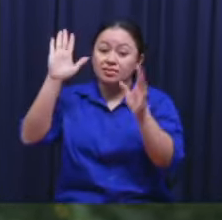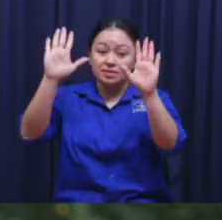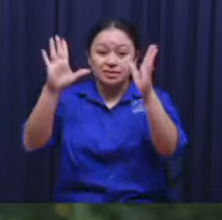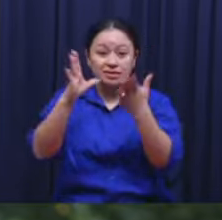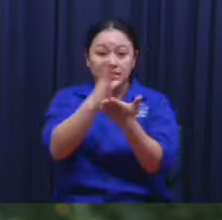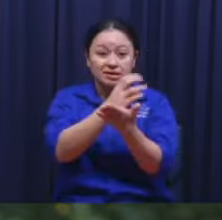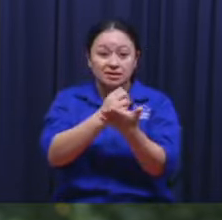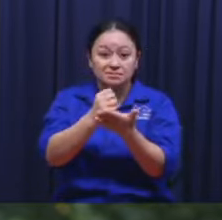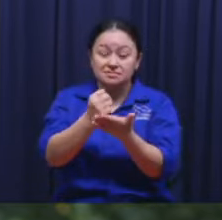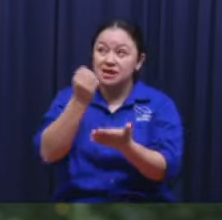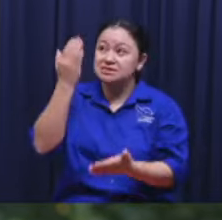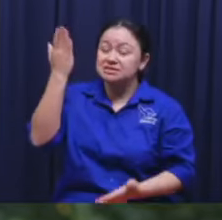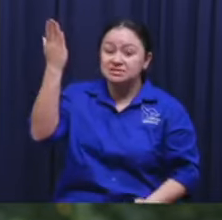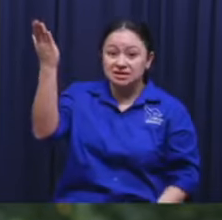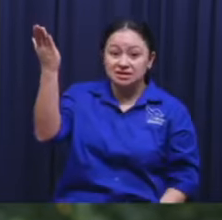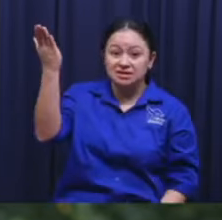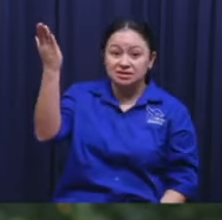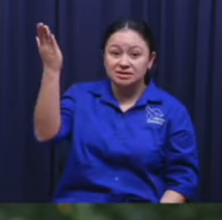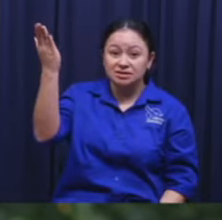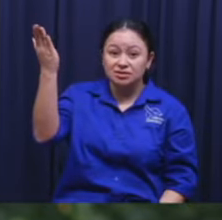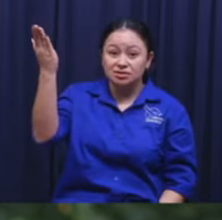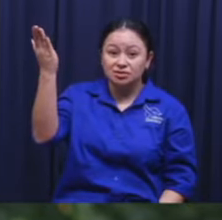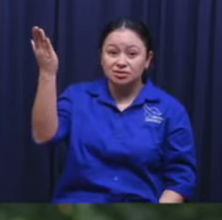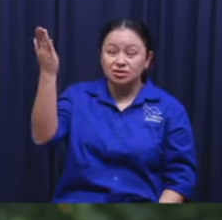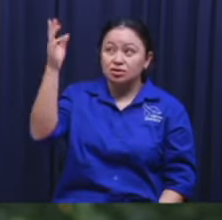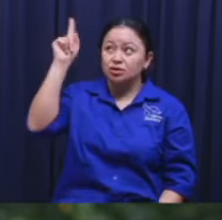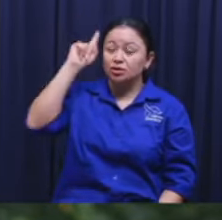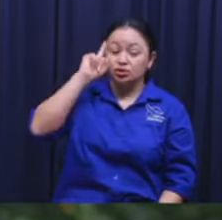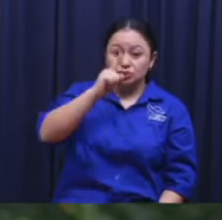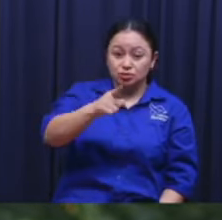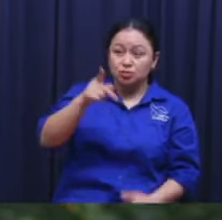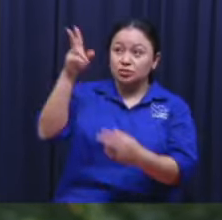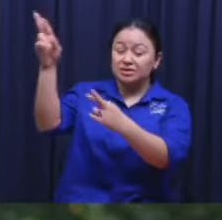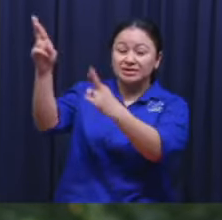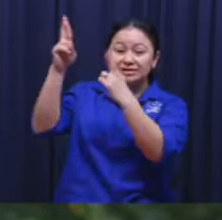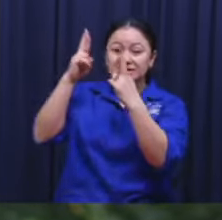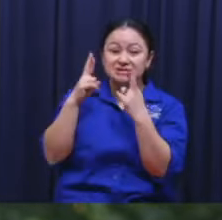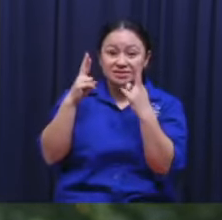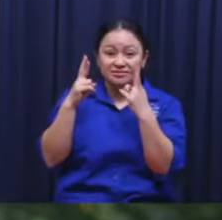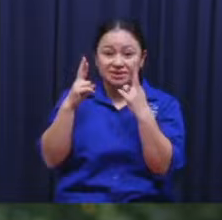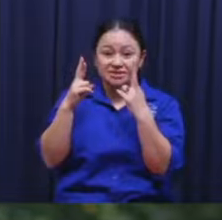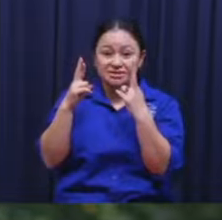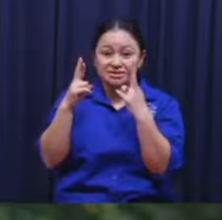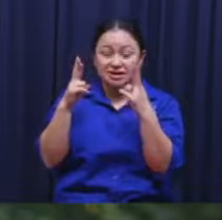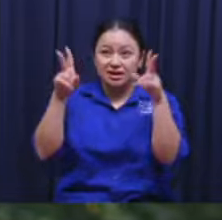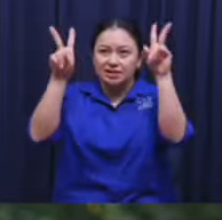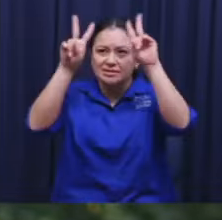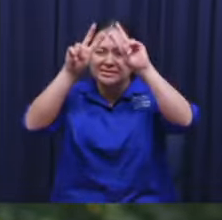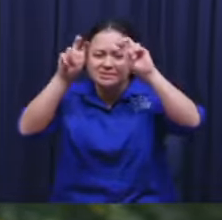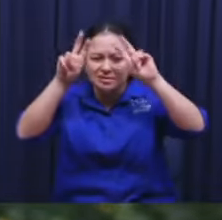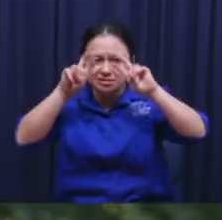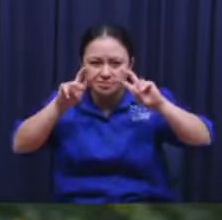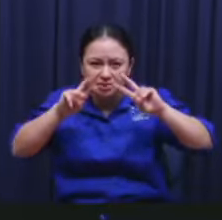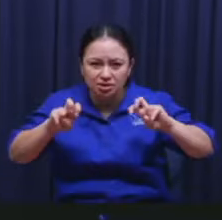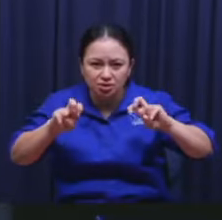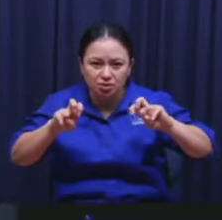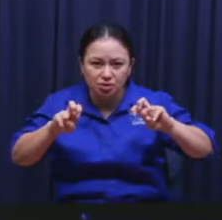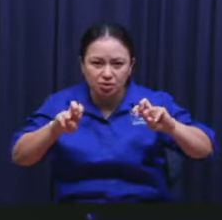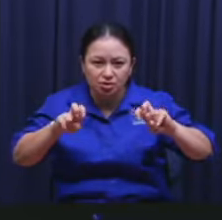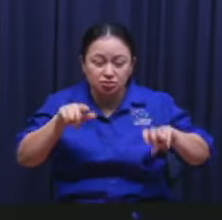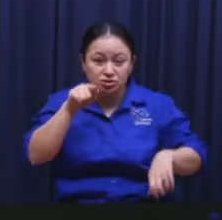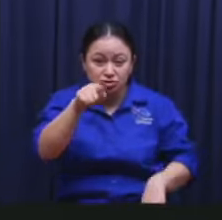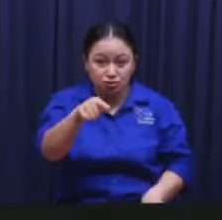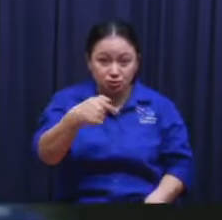Oh, este no es siervo de Dios. Este sí es siervo de Dios. Aquí me voy.